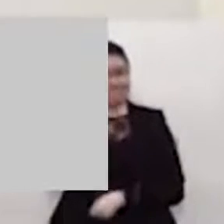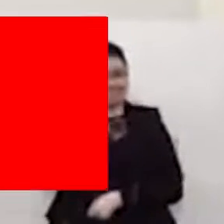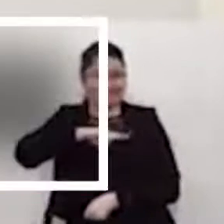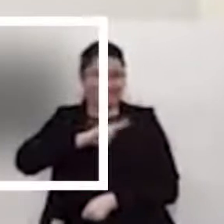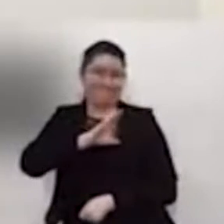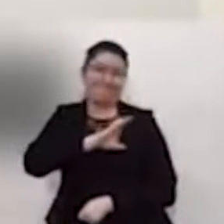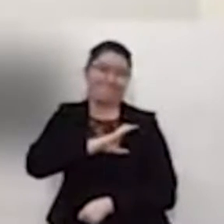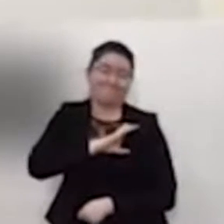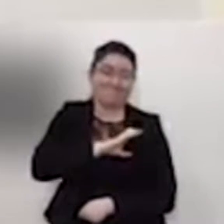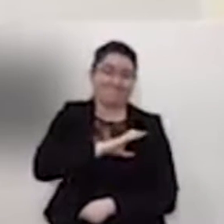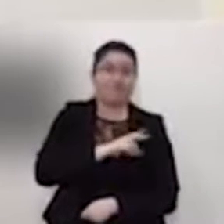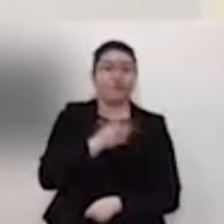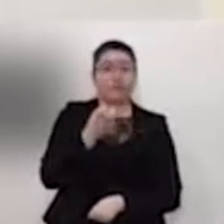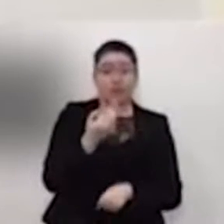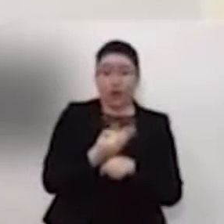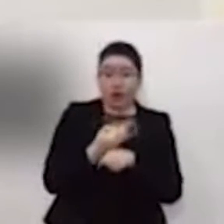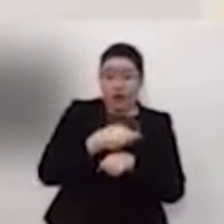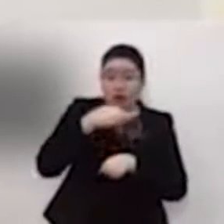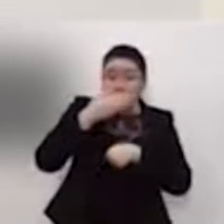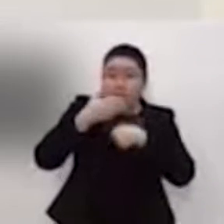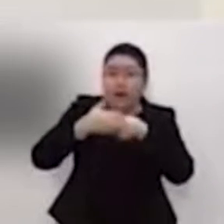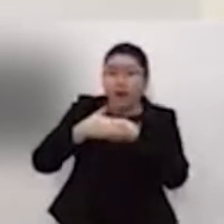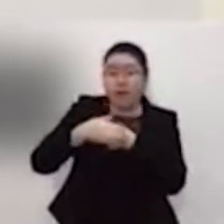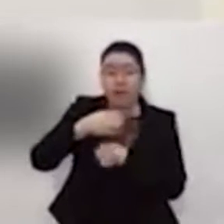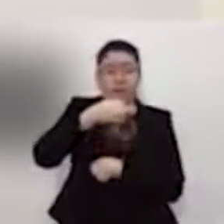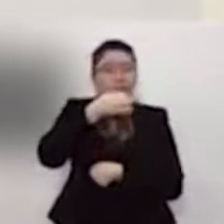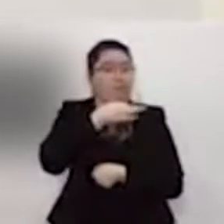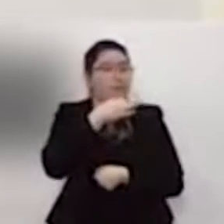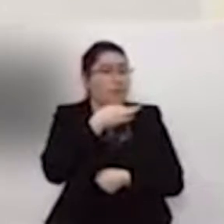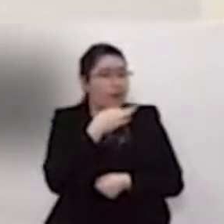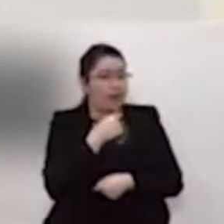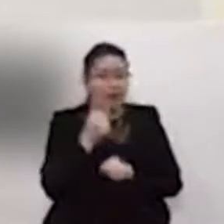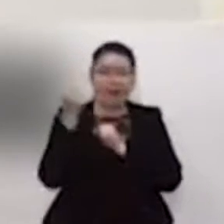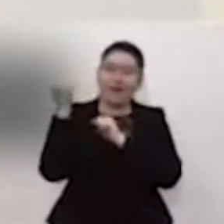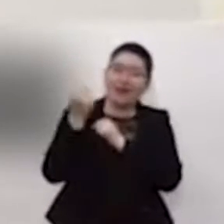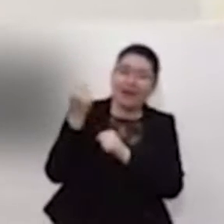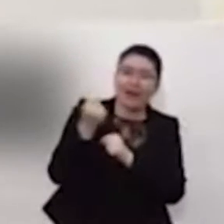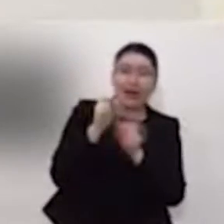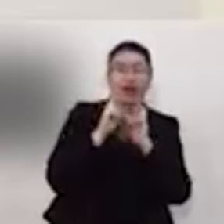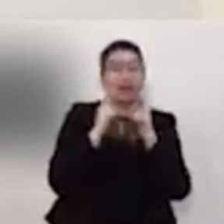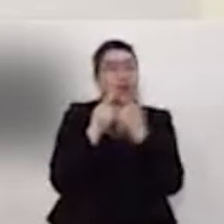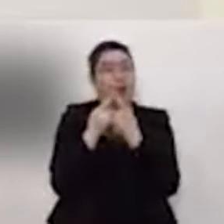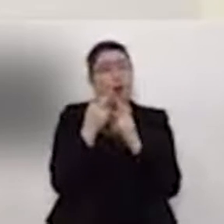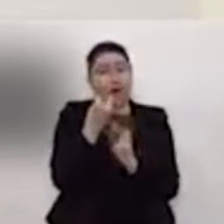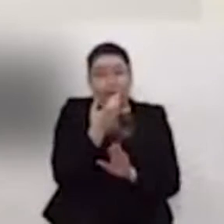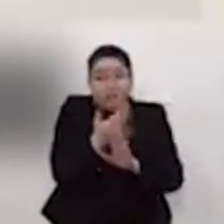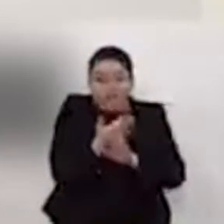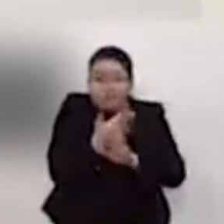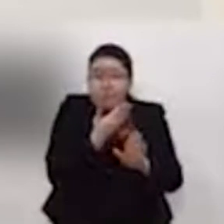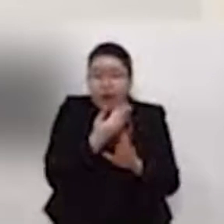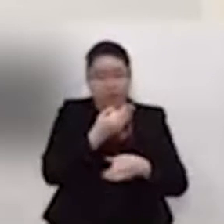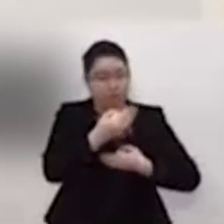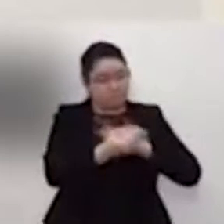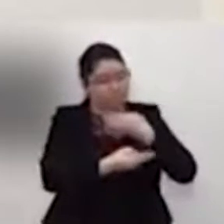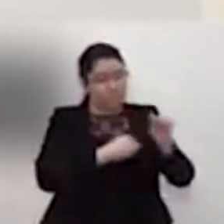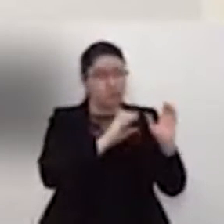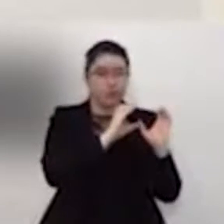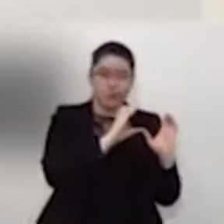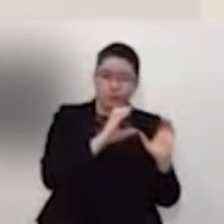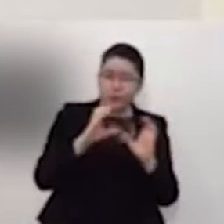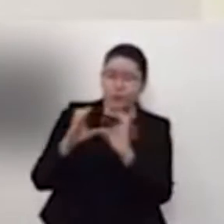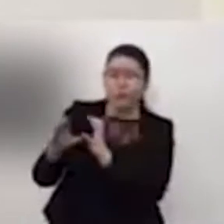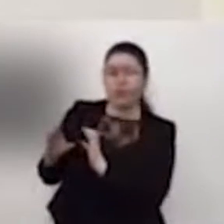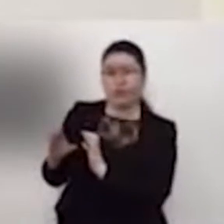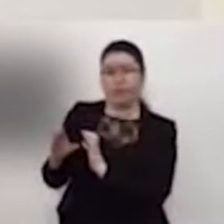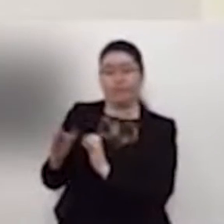Por eso llamamos a evitar los festejos, a evitar las reuniones, las posadas, para cuidar de la salud de todos.